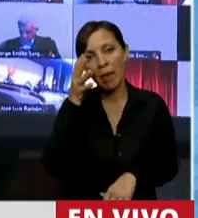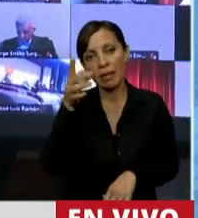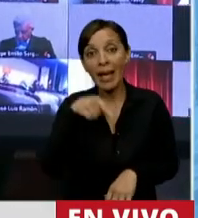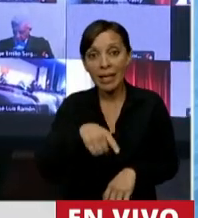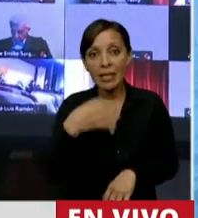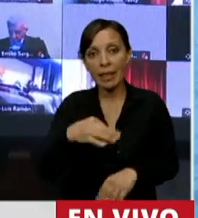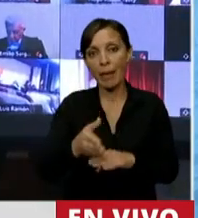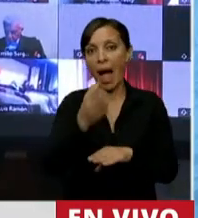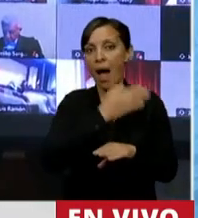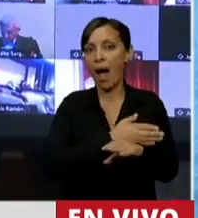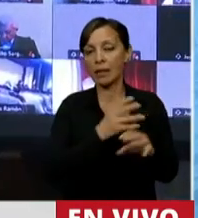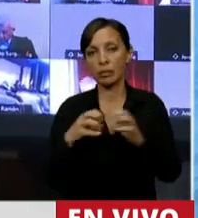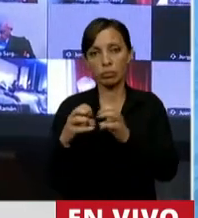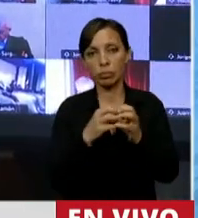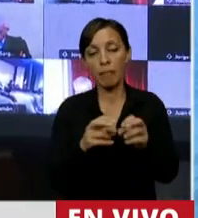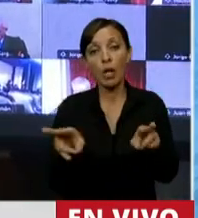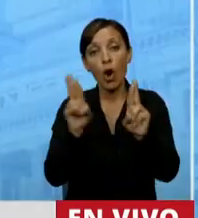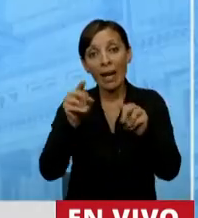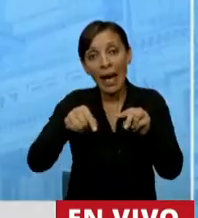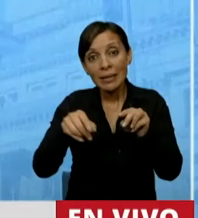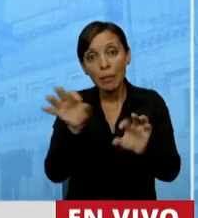antes. Espero que no lleguemos tarde.